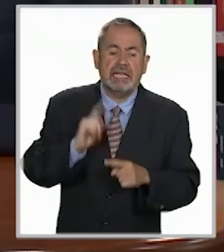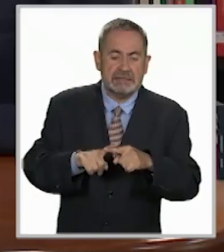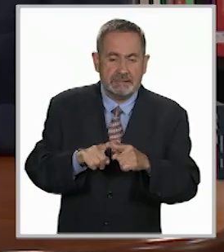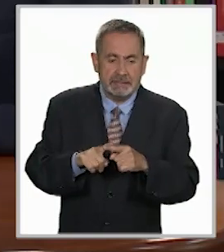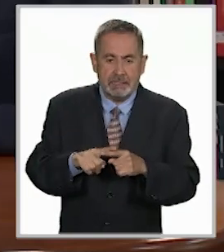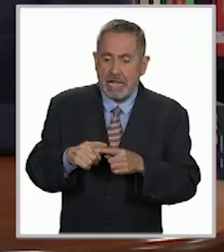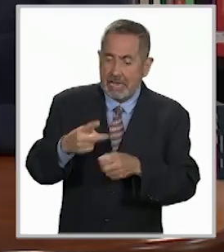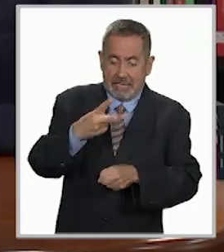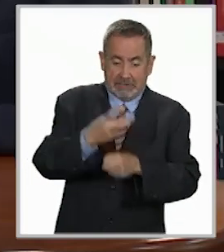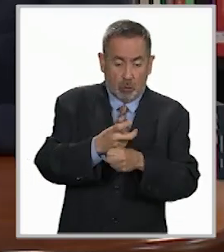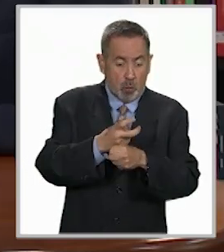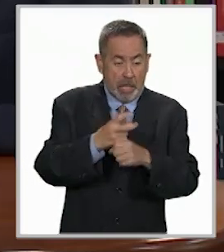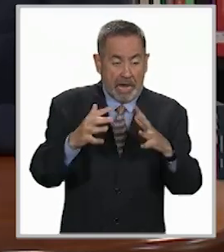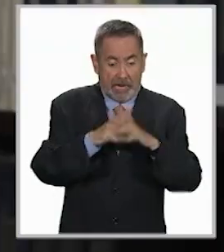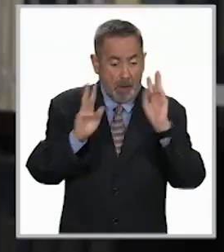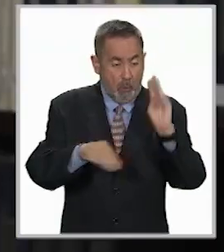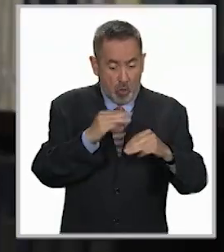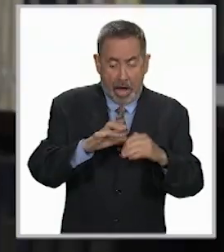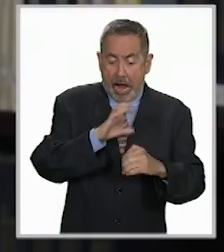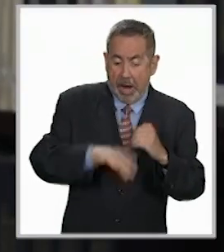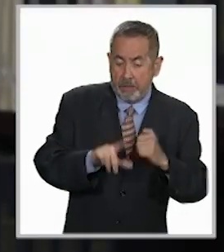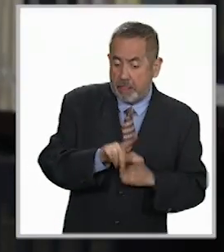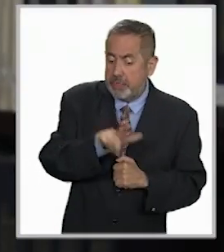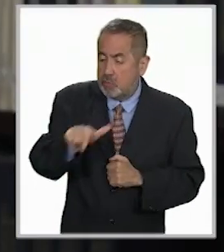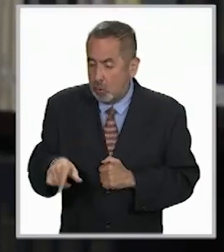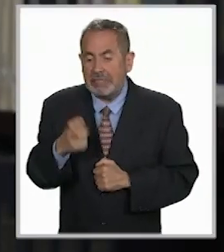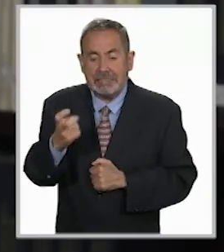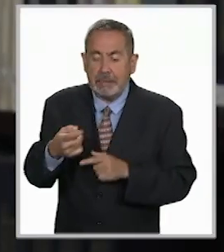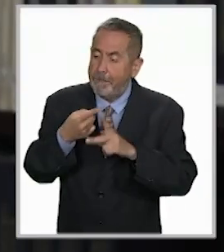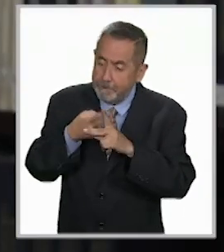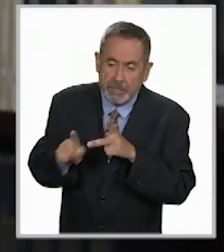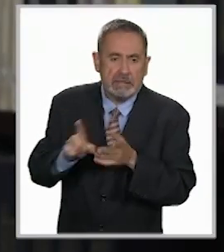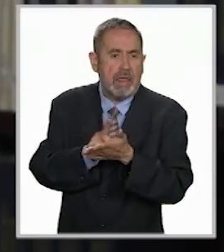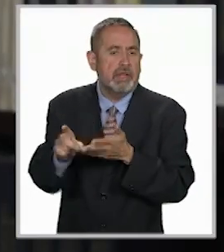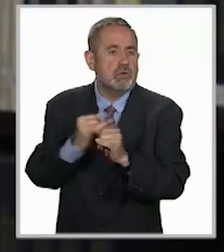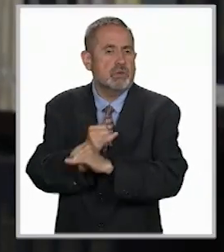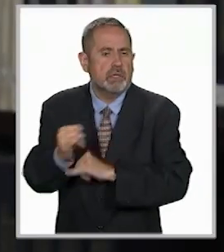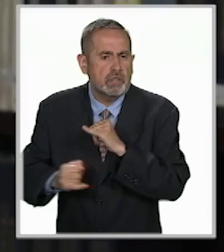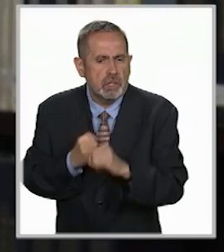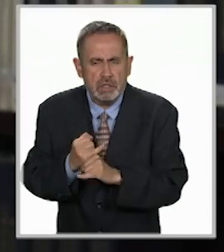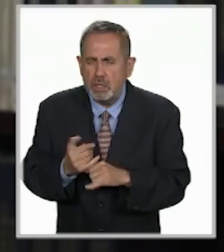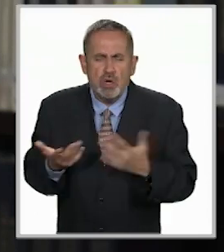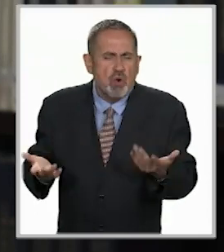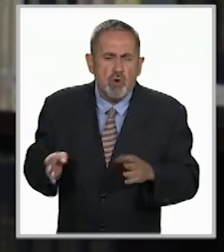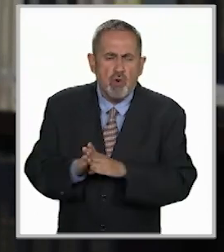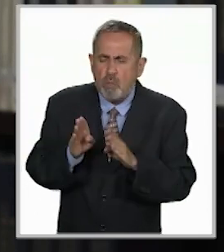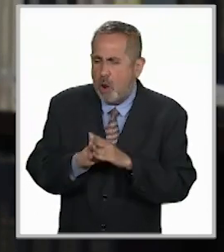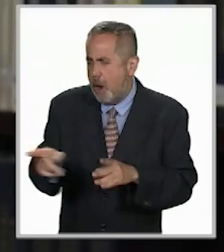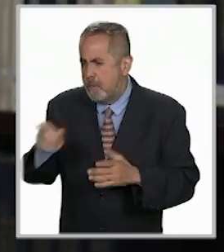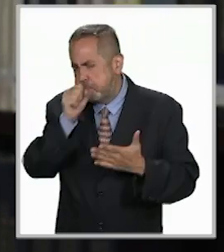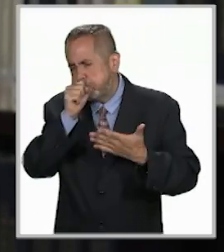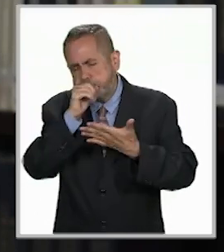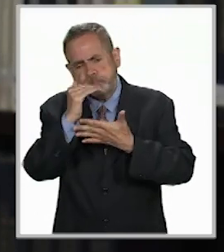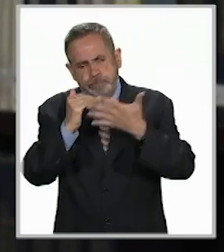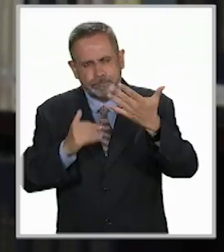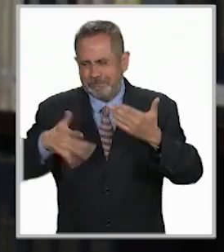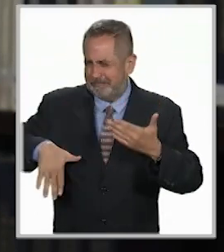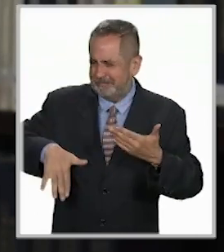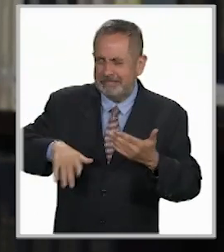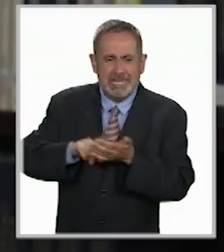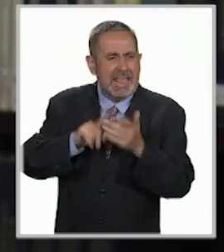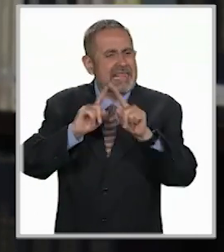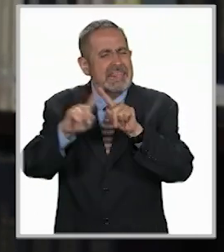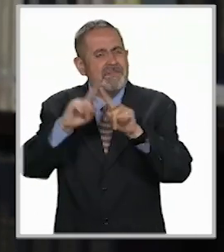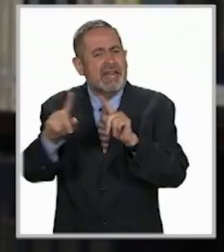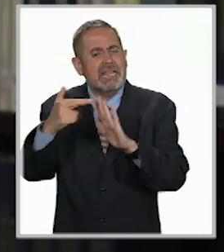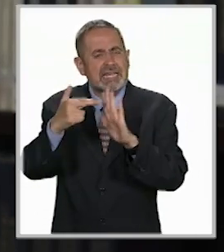surgido precisamente al término de la Segunda Guerra Mundial. Cuéntanos un poquito más de qué significa como fuente y esta clasificación que